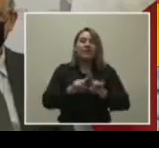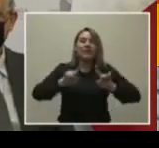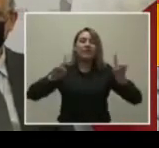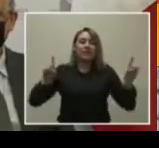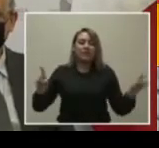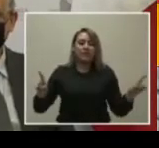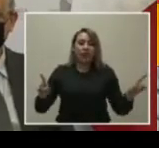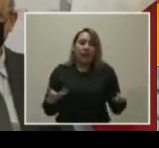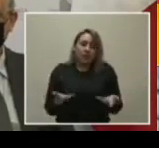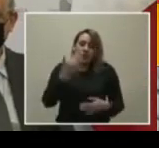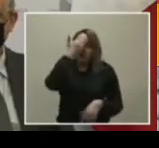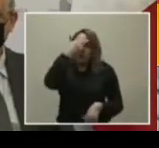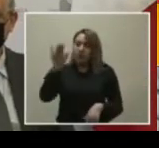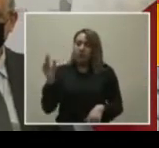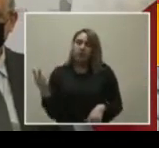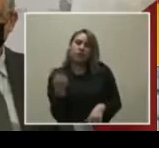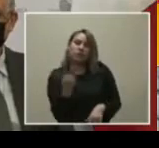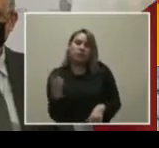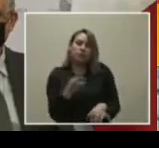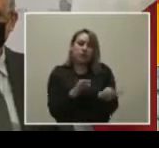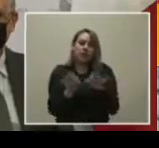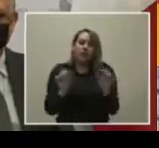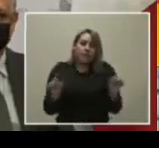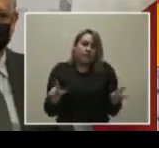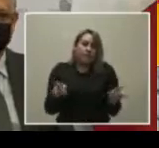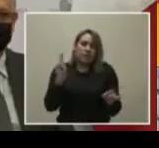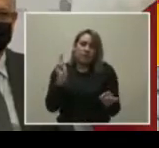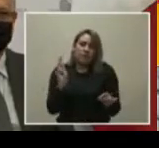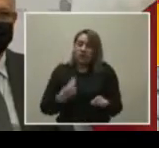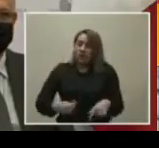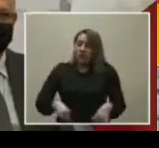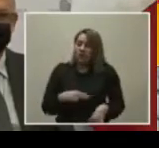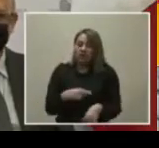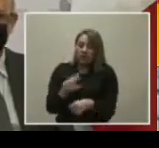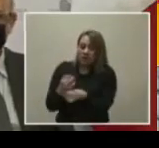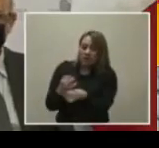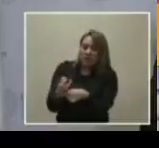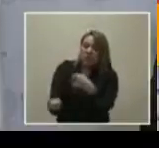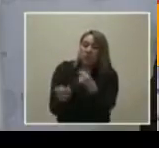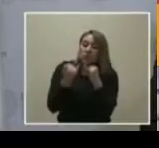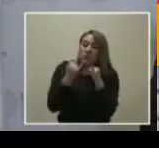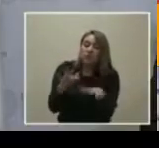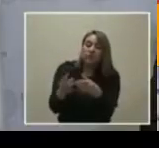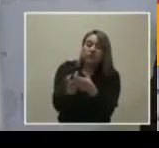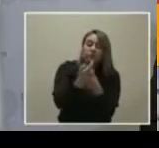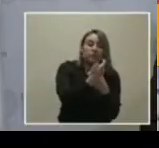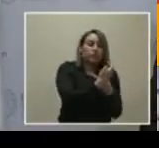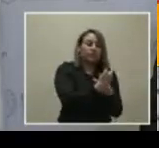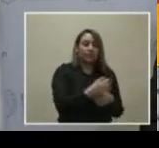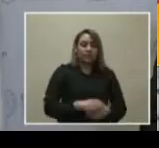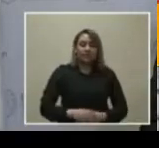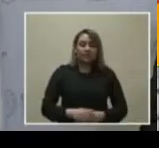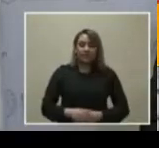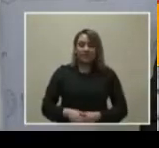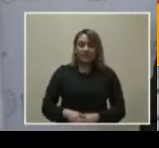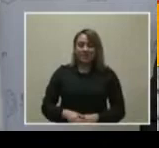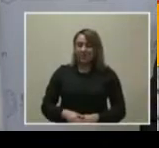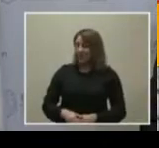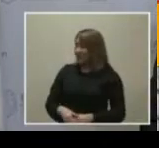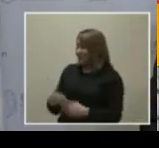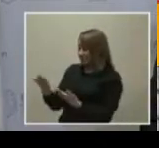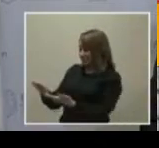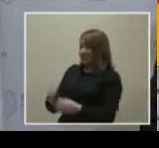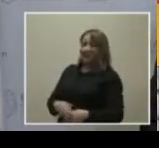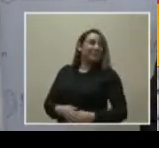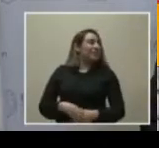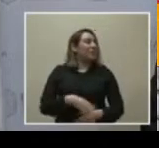no descartamos cualquier posibilidad. Muchas gracias. Alfredo Escárate, adelante. Marina, muy buenos días.